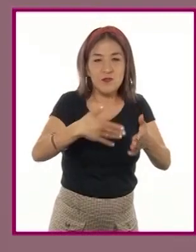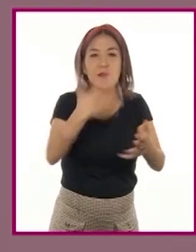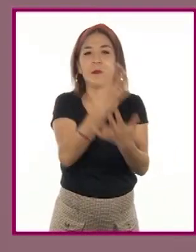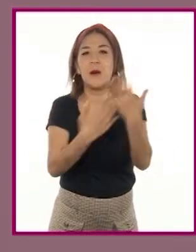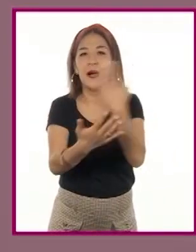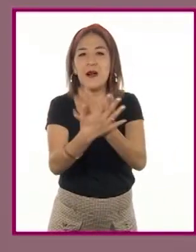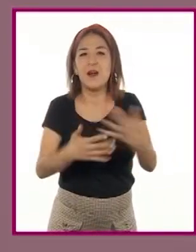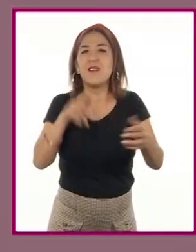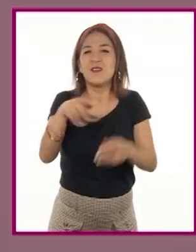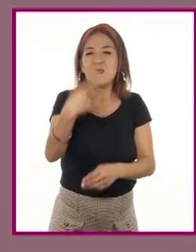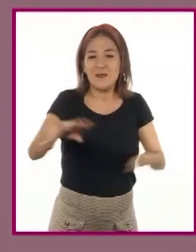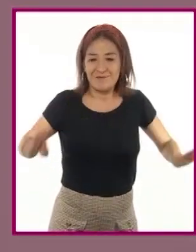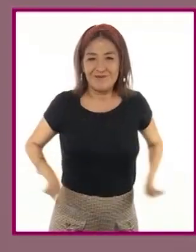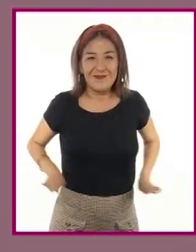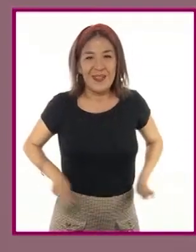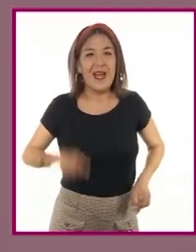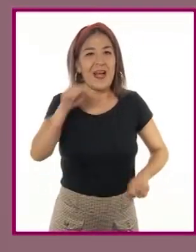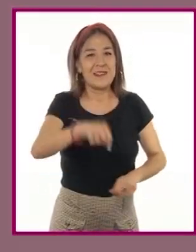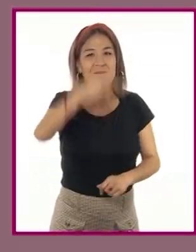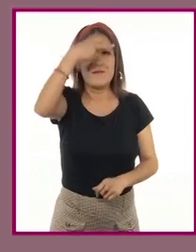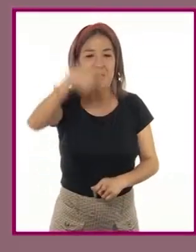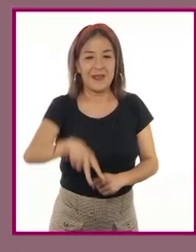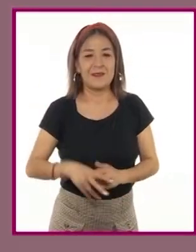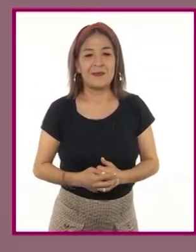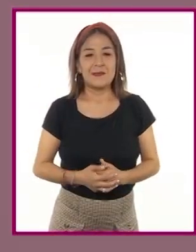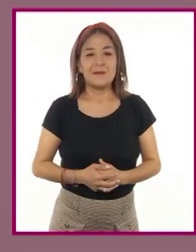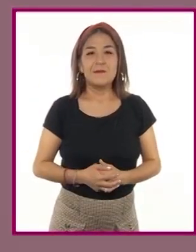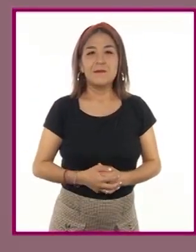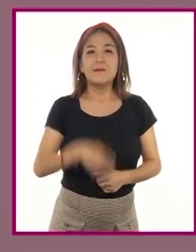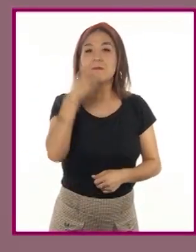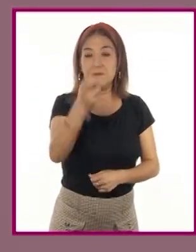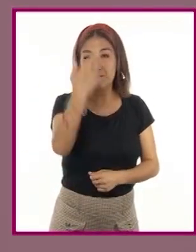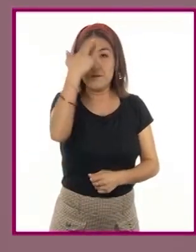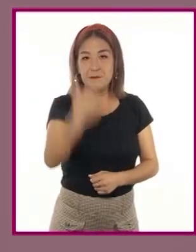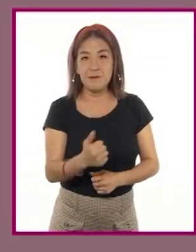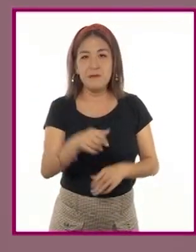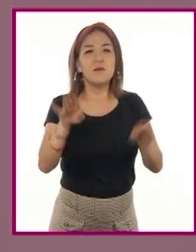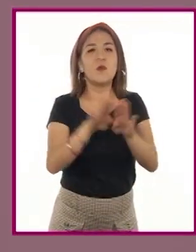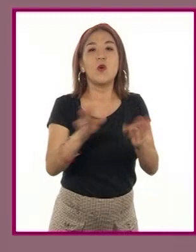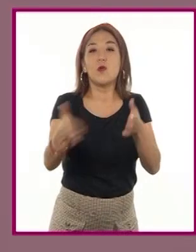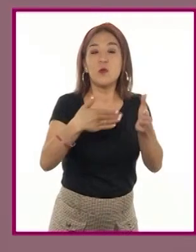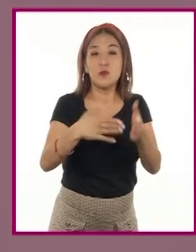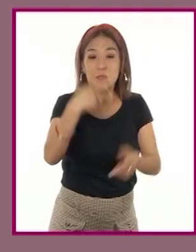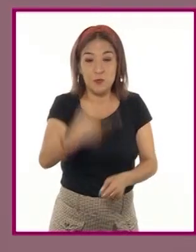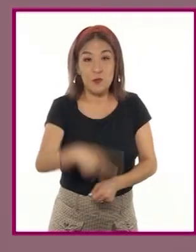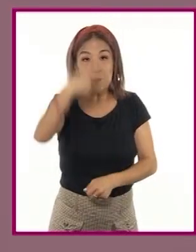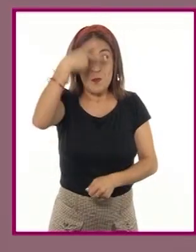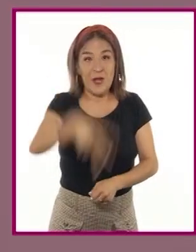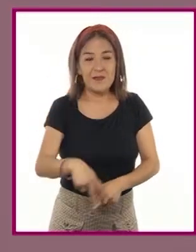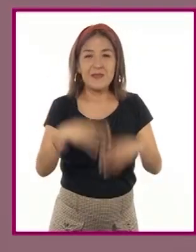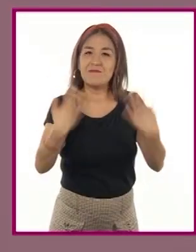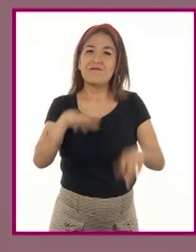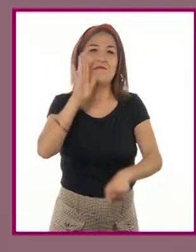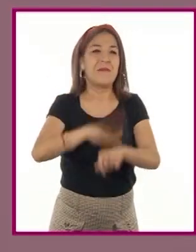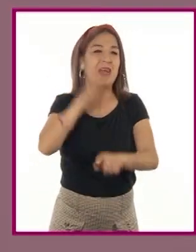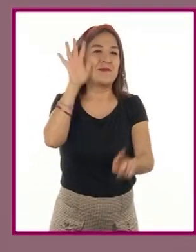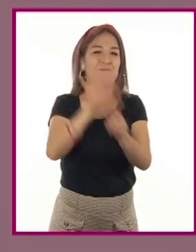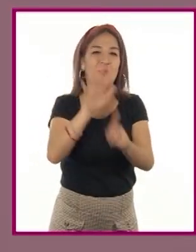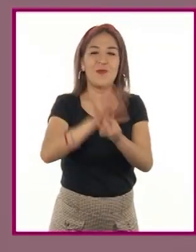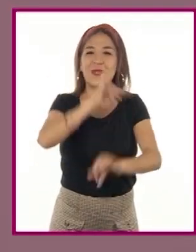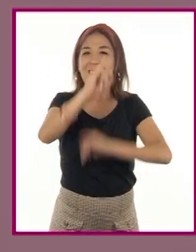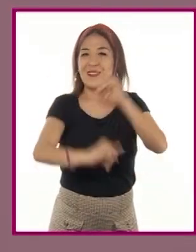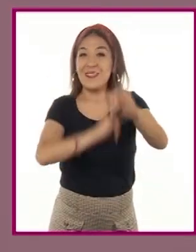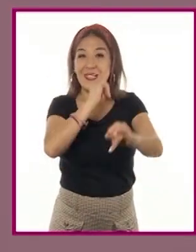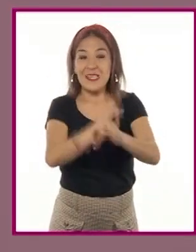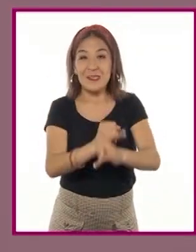ese sincretismo en nuestro territorio. De tal manera que la cocina mexicana tiene hoy fama internacional y es